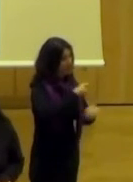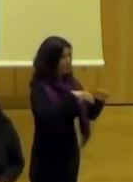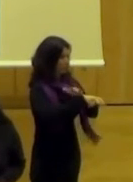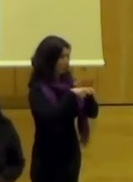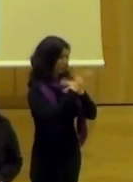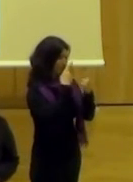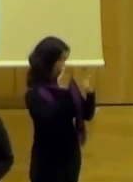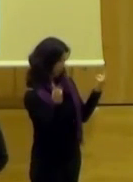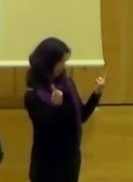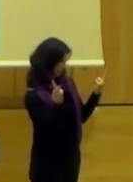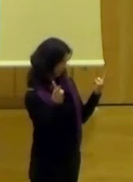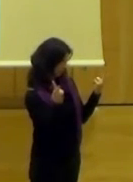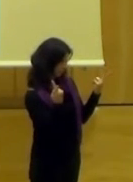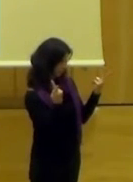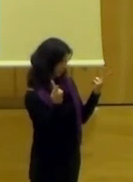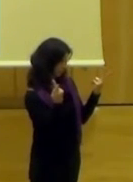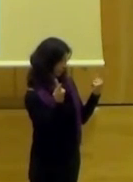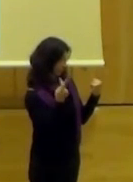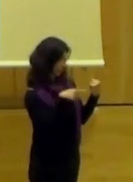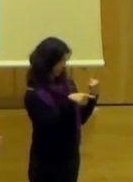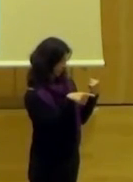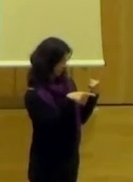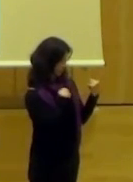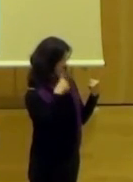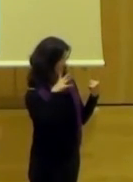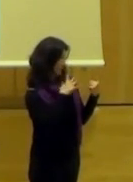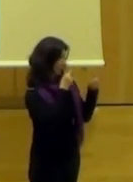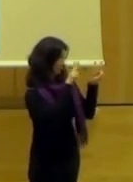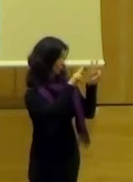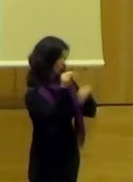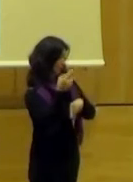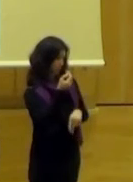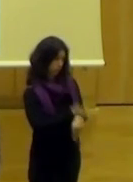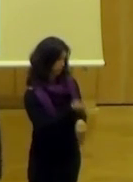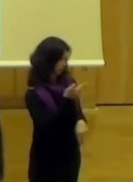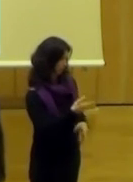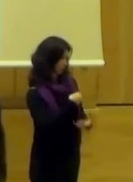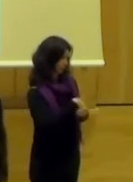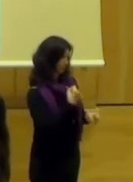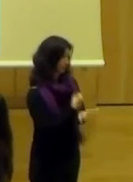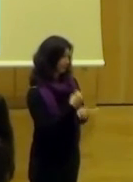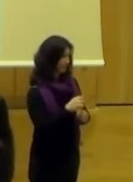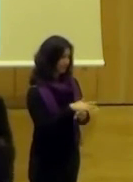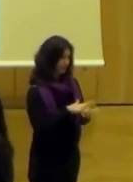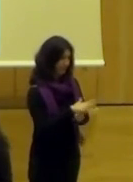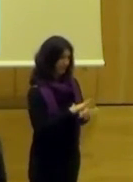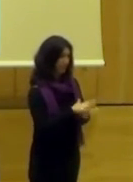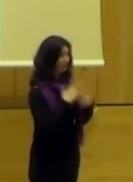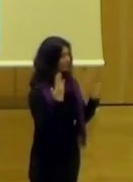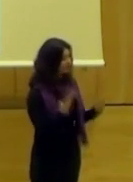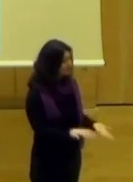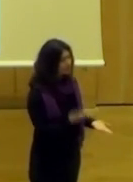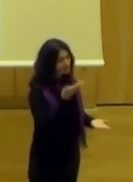a los recursos públicos, ¿no? Nos pareció un tema fundamental si vamos a trabajar en los barrios.